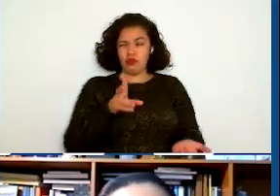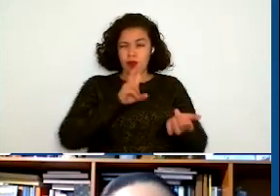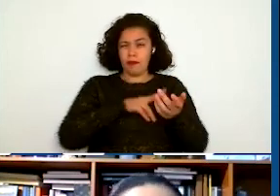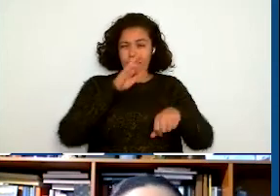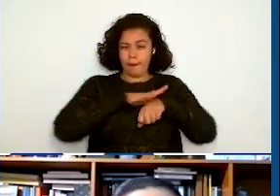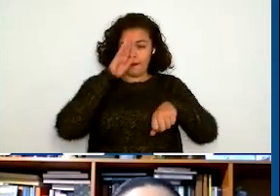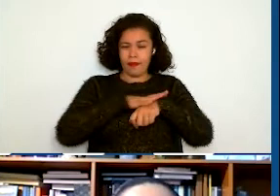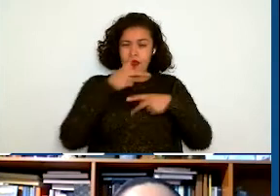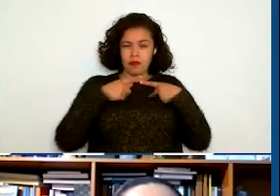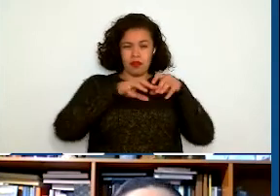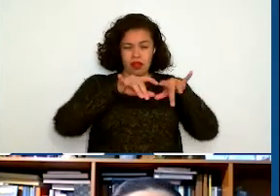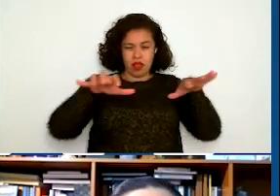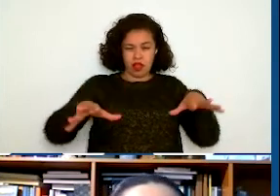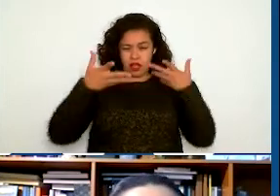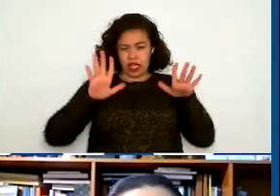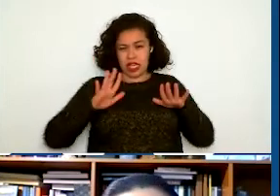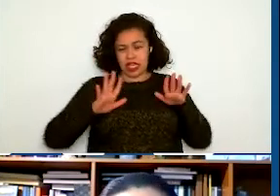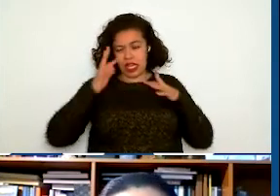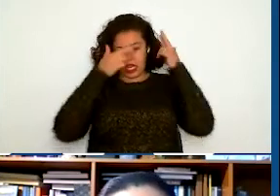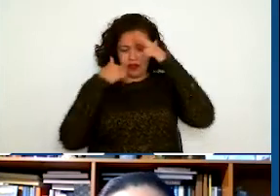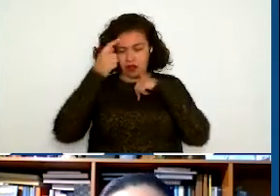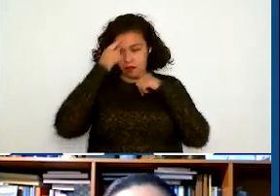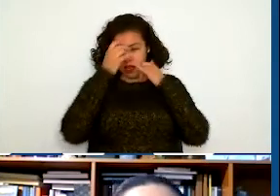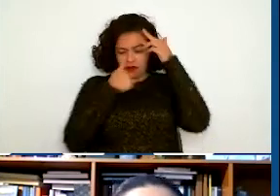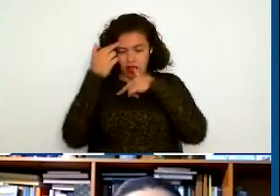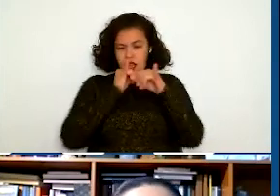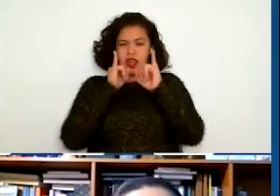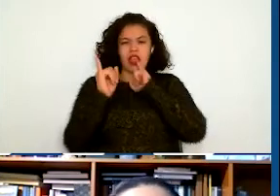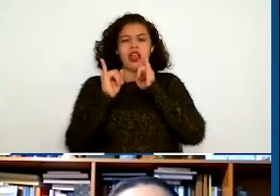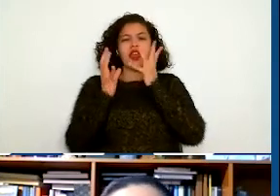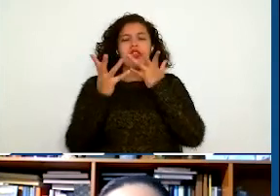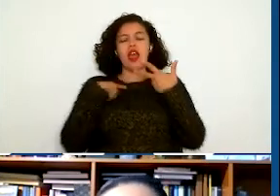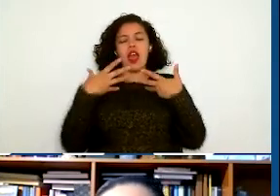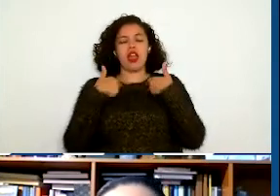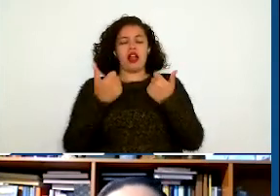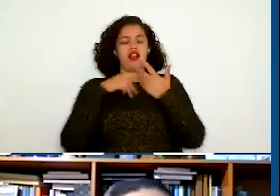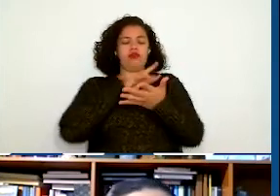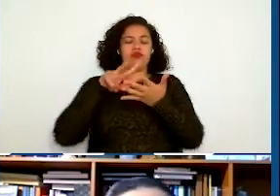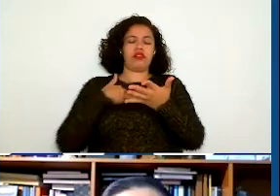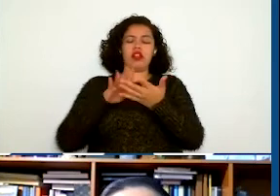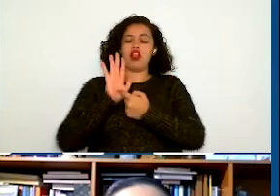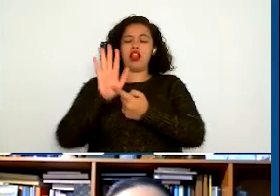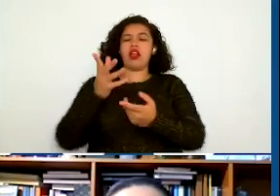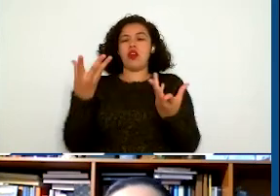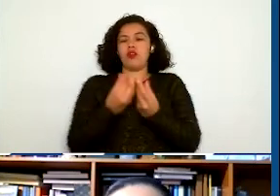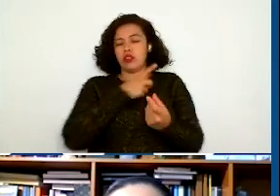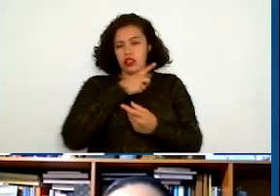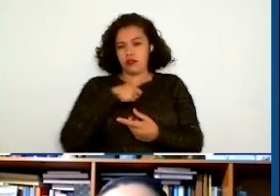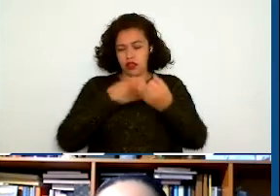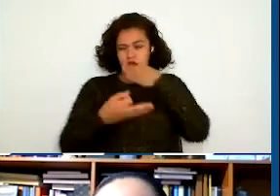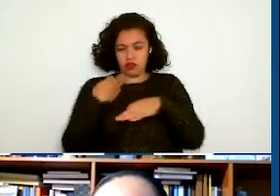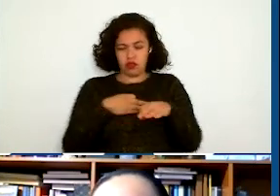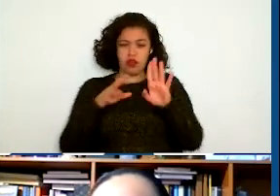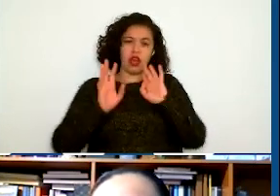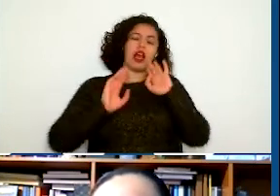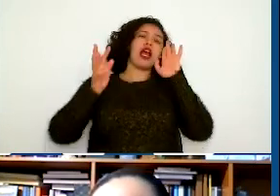categorías cualitativas de análisis y de interpretación, ¿no? Debe de estar en conjunto. Yo aquí ponía como ejemplo todo su marco